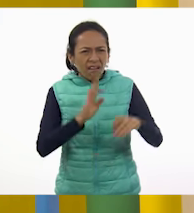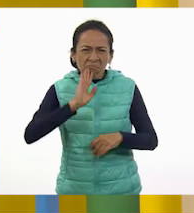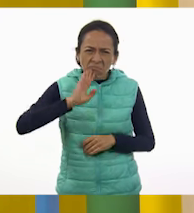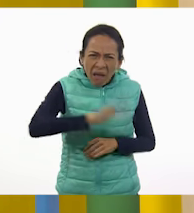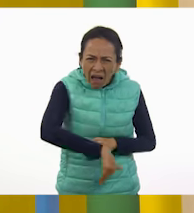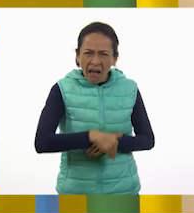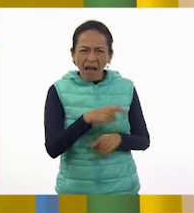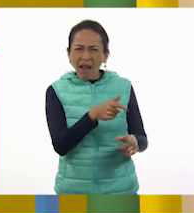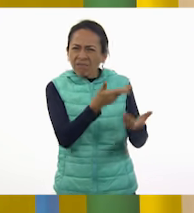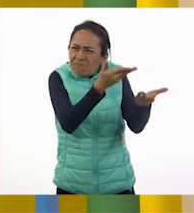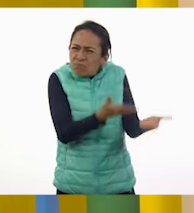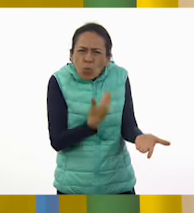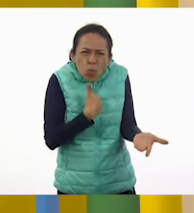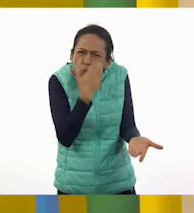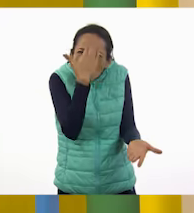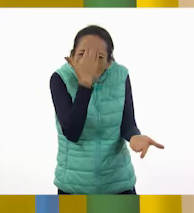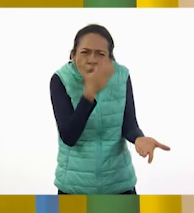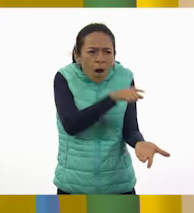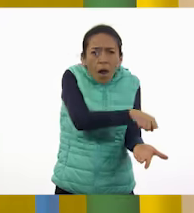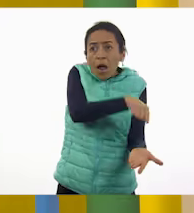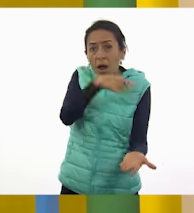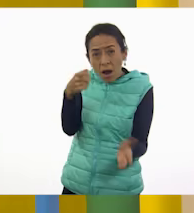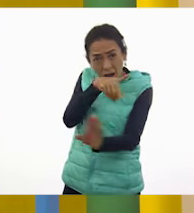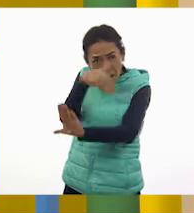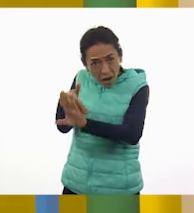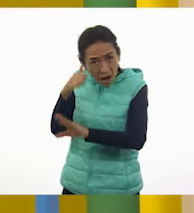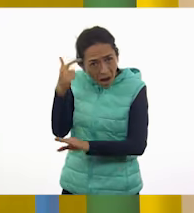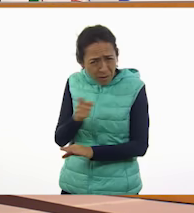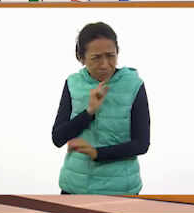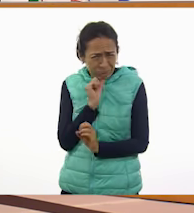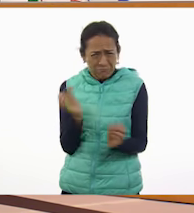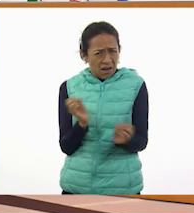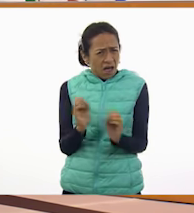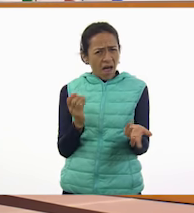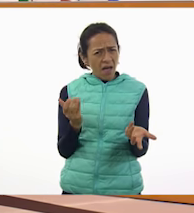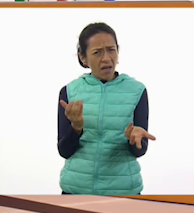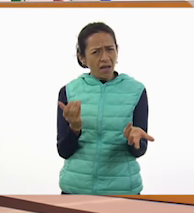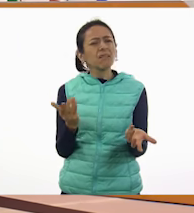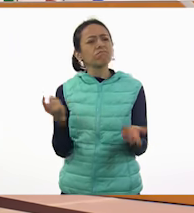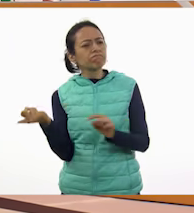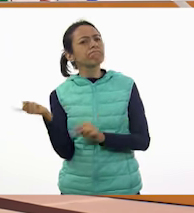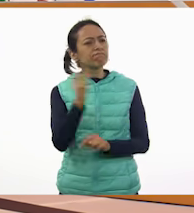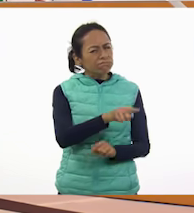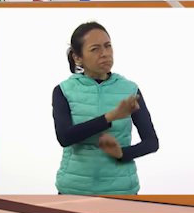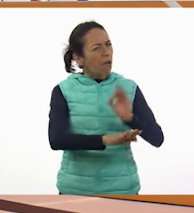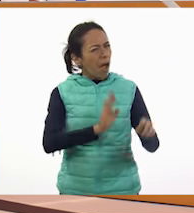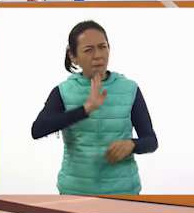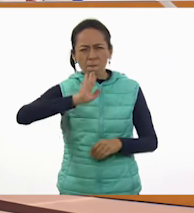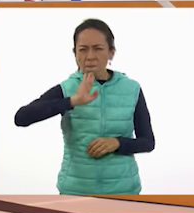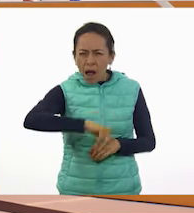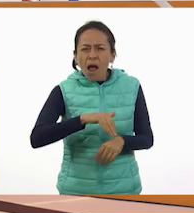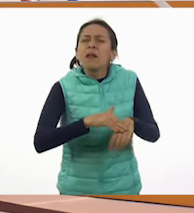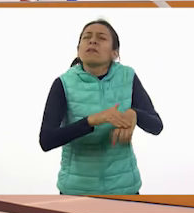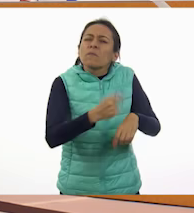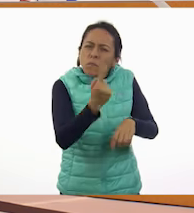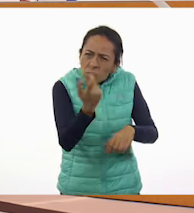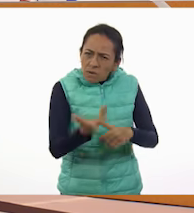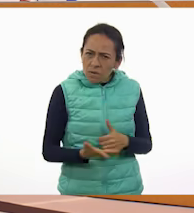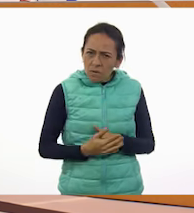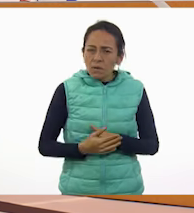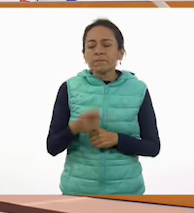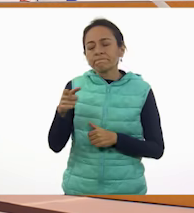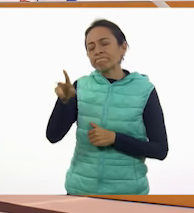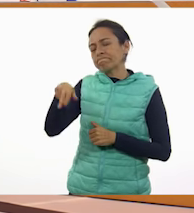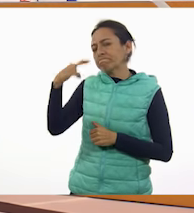además no le ha hecho nada malo como para que la trate feo. Sí, tienes mucha razón. La verdad es que la tía Balbina,